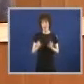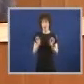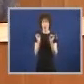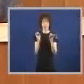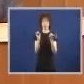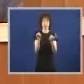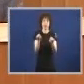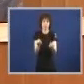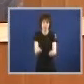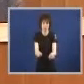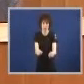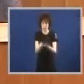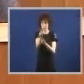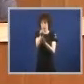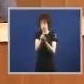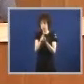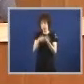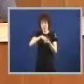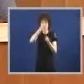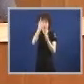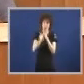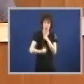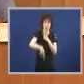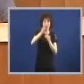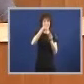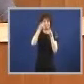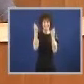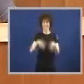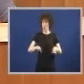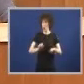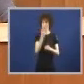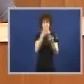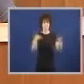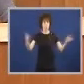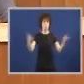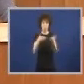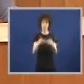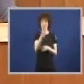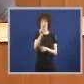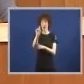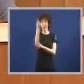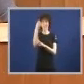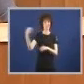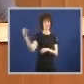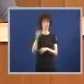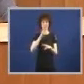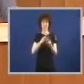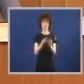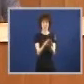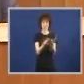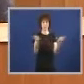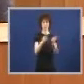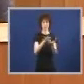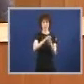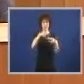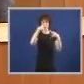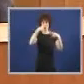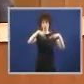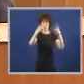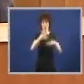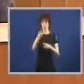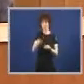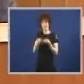ata facela máis longa da nosa historia. Tiveron simplemente, eso sí, o grande éxito de desmantelar os servizos públicos e provocar unha